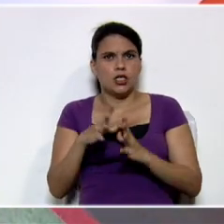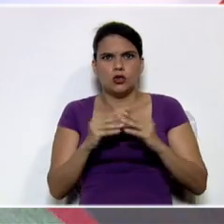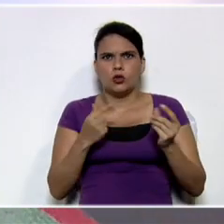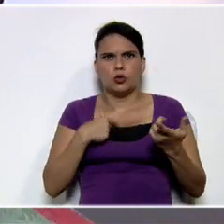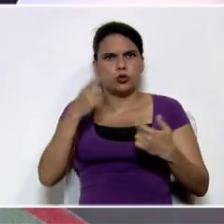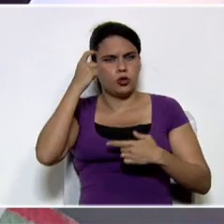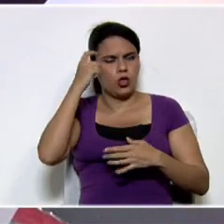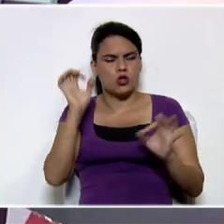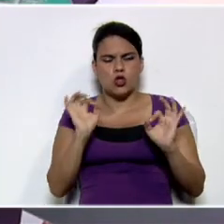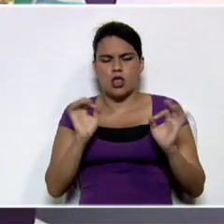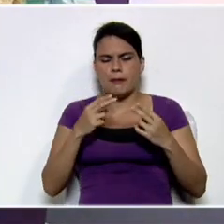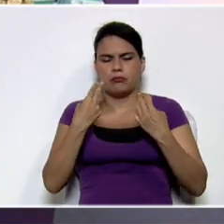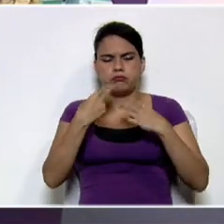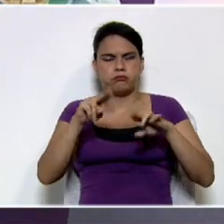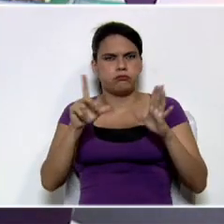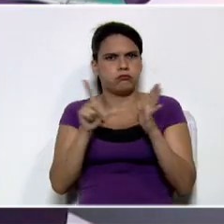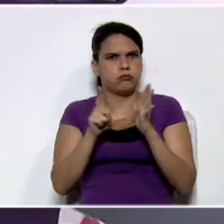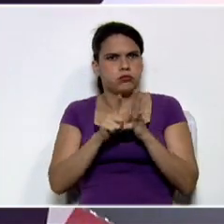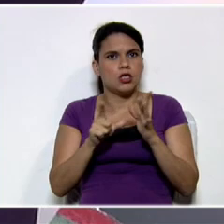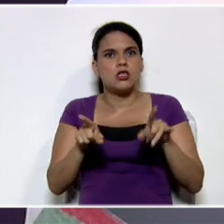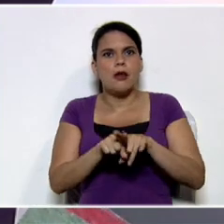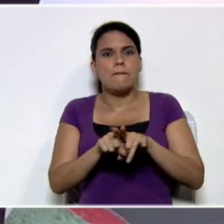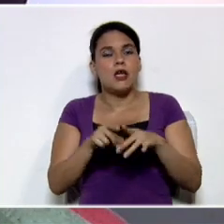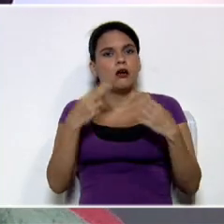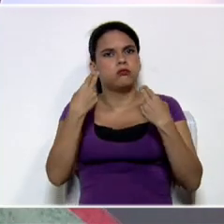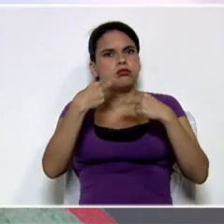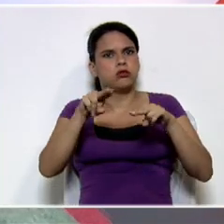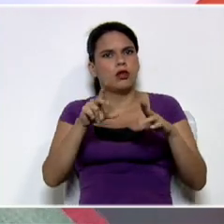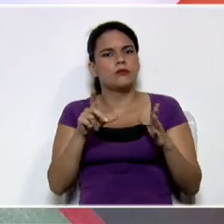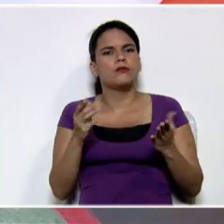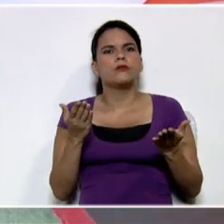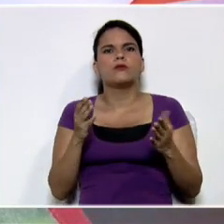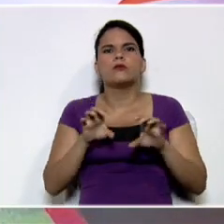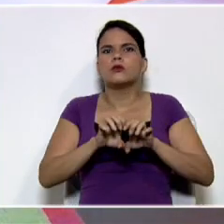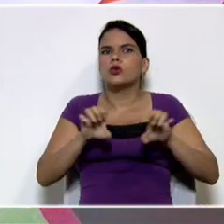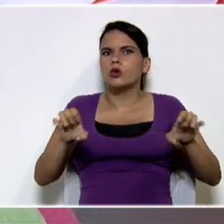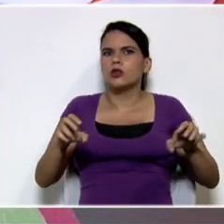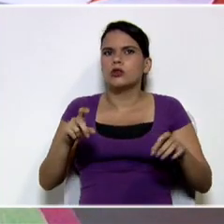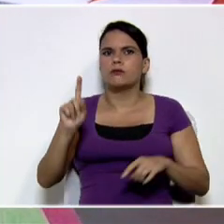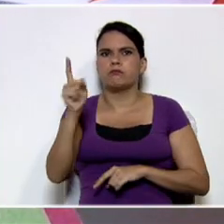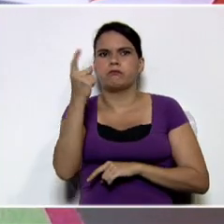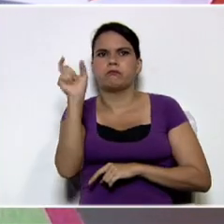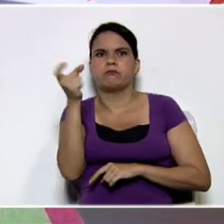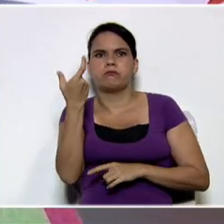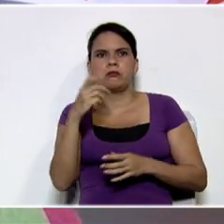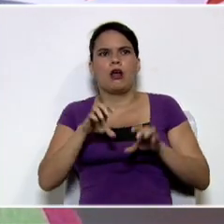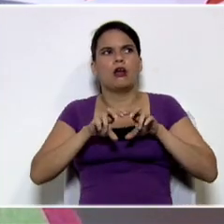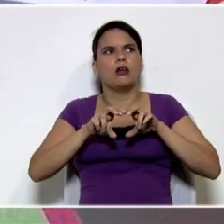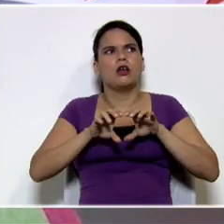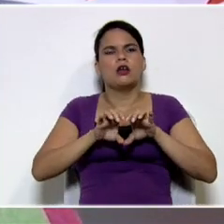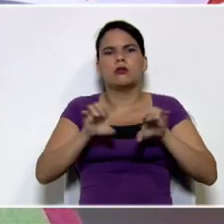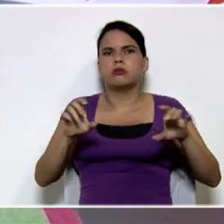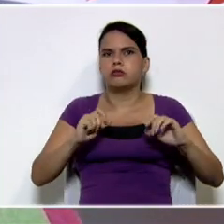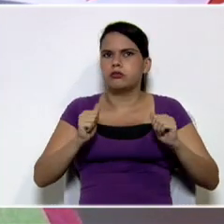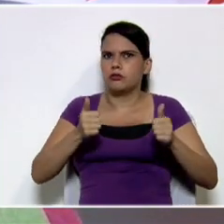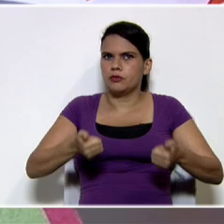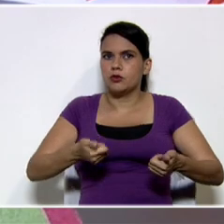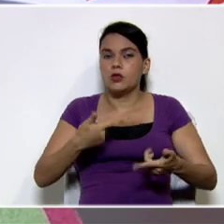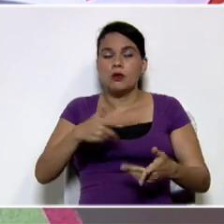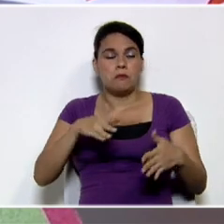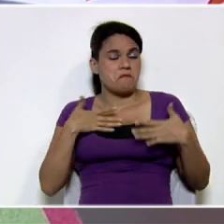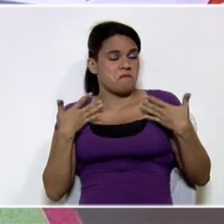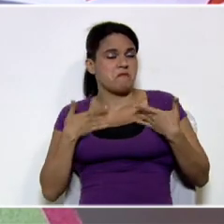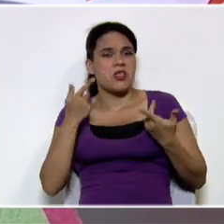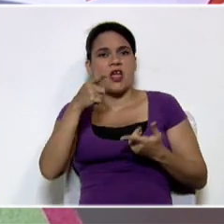en el nivel de educación media, también en el nivel de educación inicial y primaria. Por eso nosotros estamos contentos de que ustedes se estén